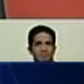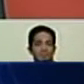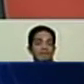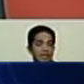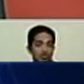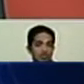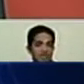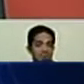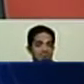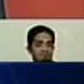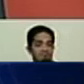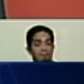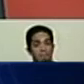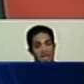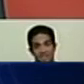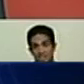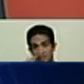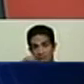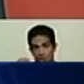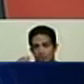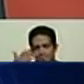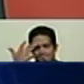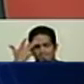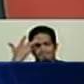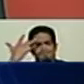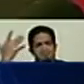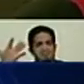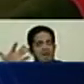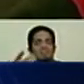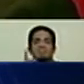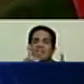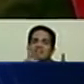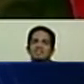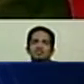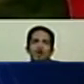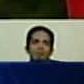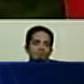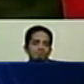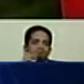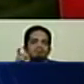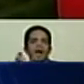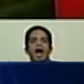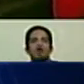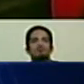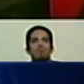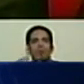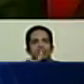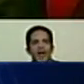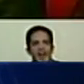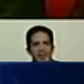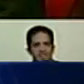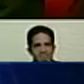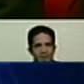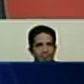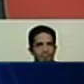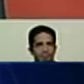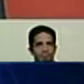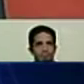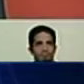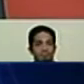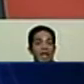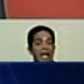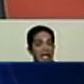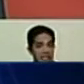decisión acertada del presidente cuando decidió retirar a Venezuela de esta organización. Pero bueno, este